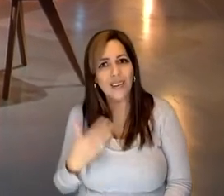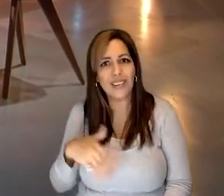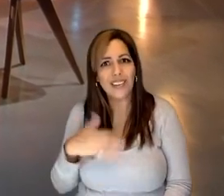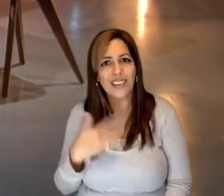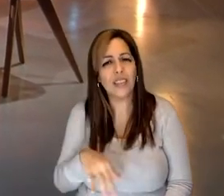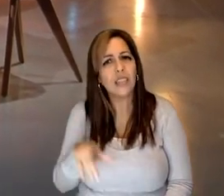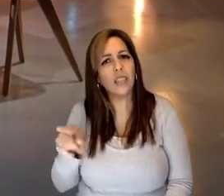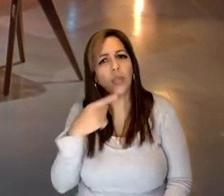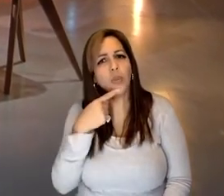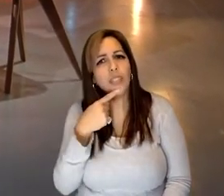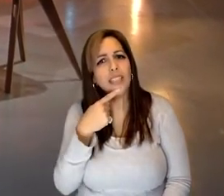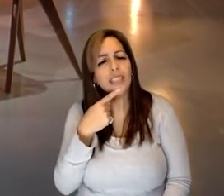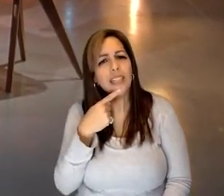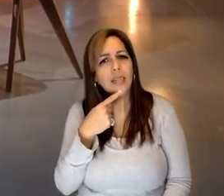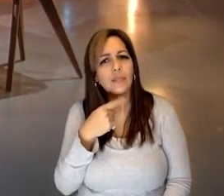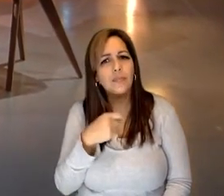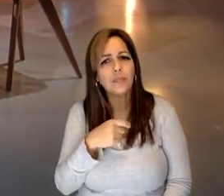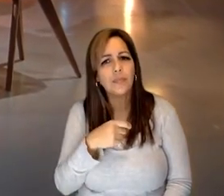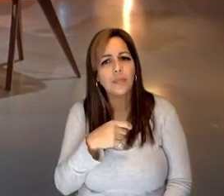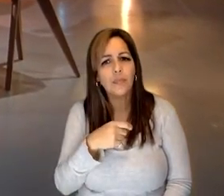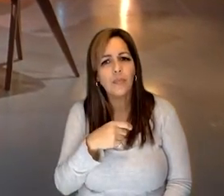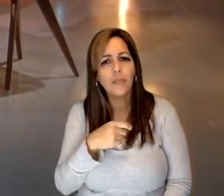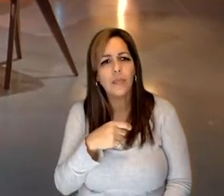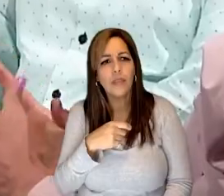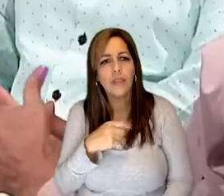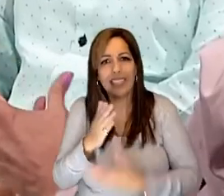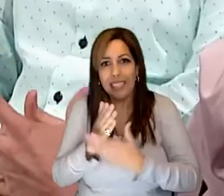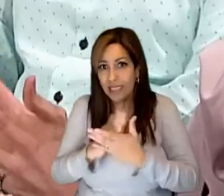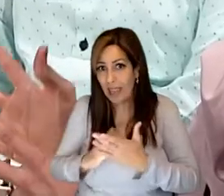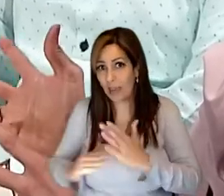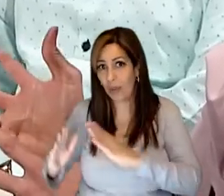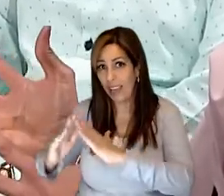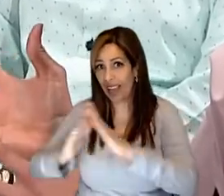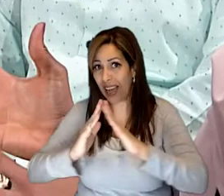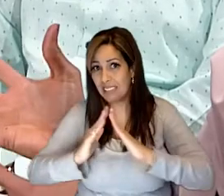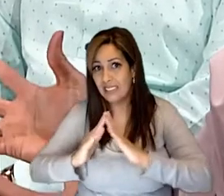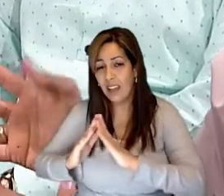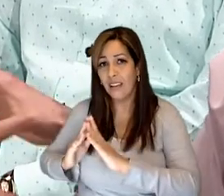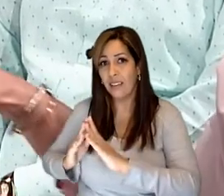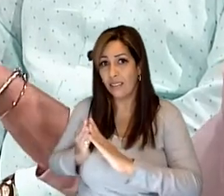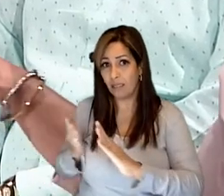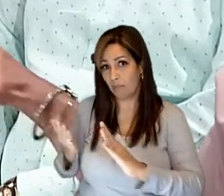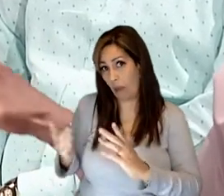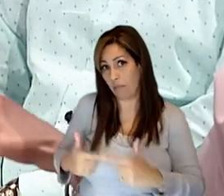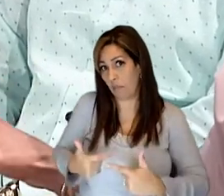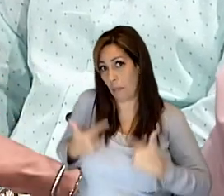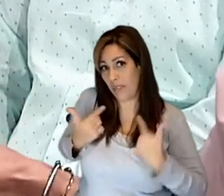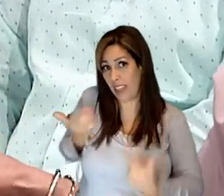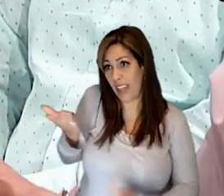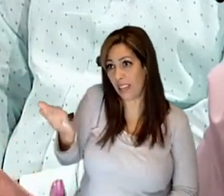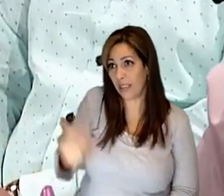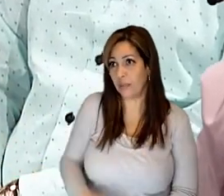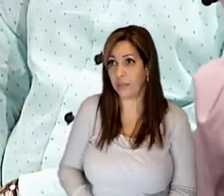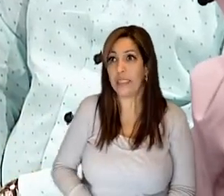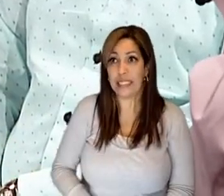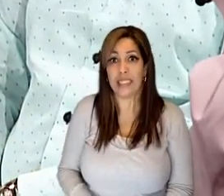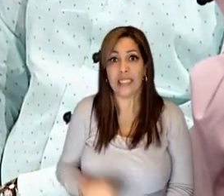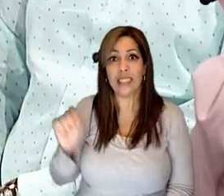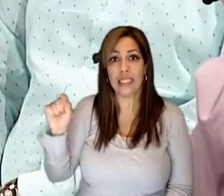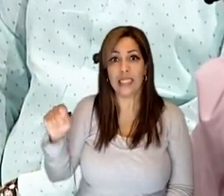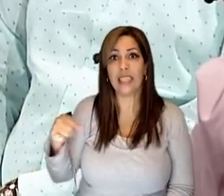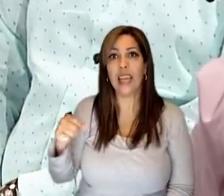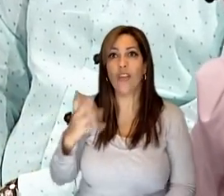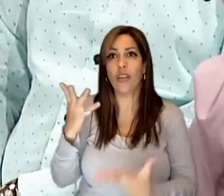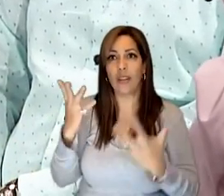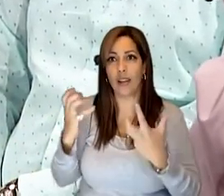habías mencionado, y lo conversábamos también en la pausa, sobre algunas viviendas que también van a estar en este proyecto. Correcto. El